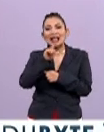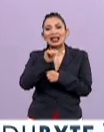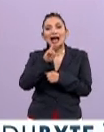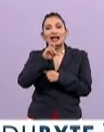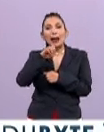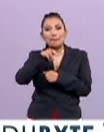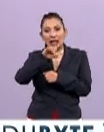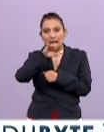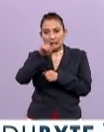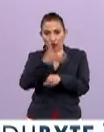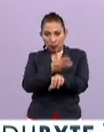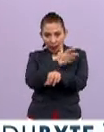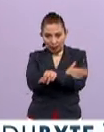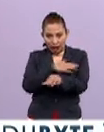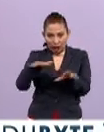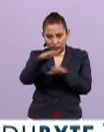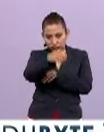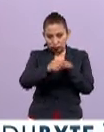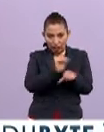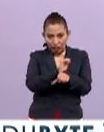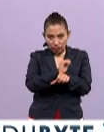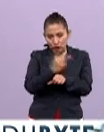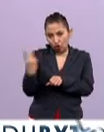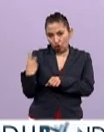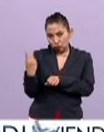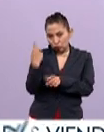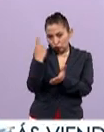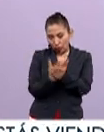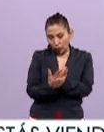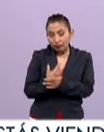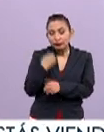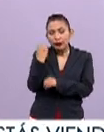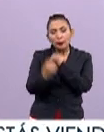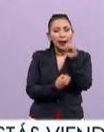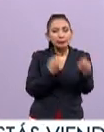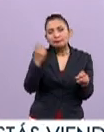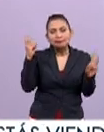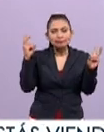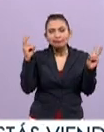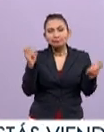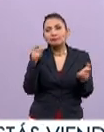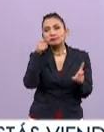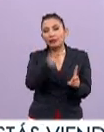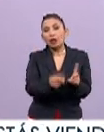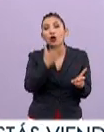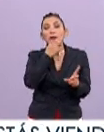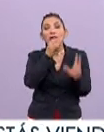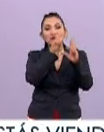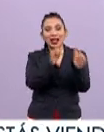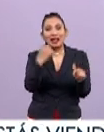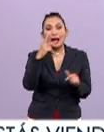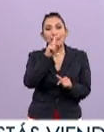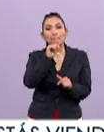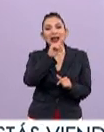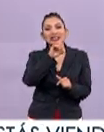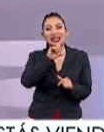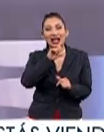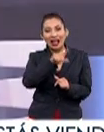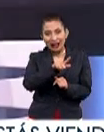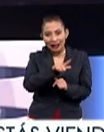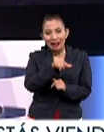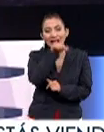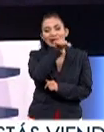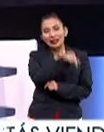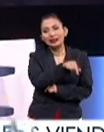que es mi compañera en escena, somos dos únicamente. La obra es de un francés que se llama Pascal Rambert,